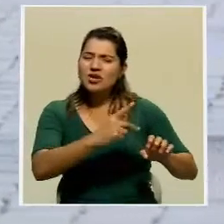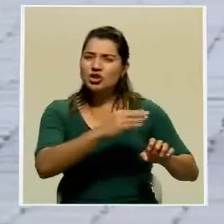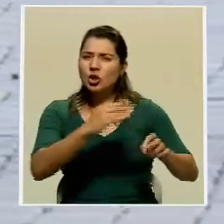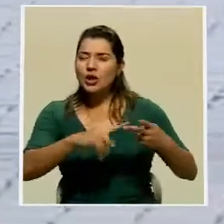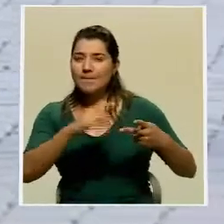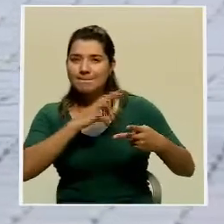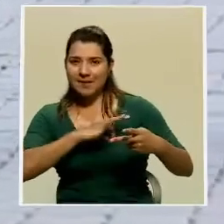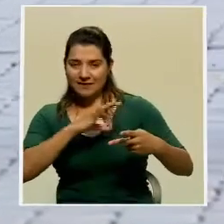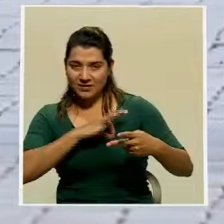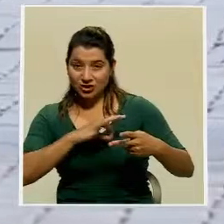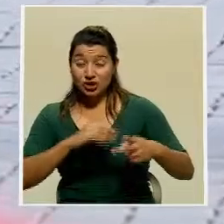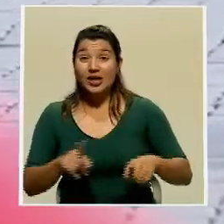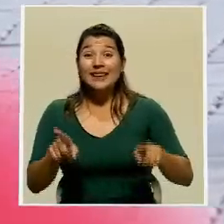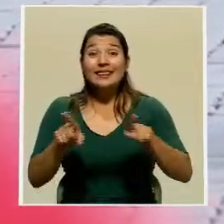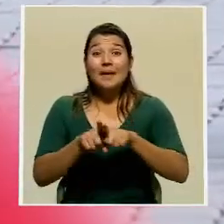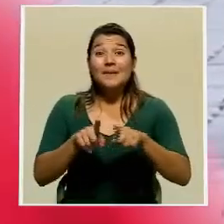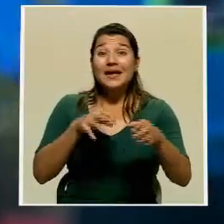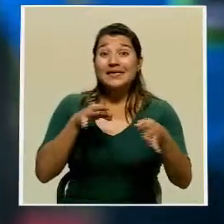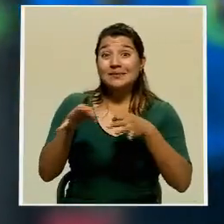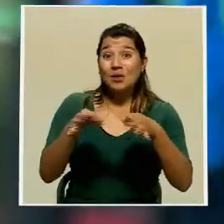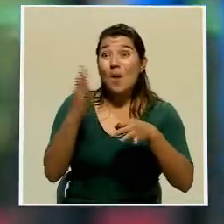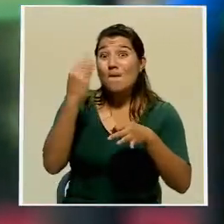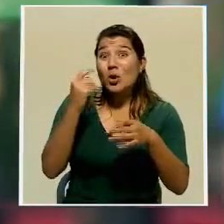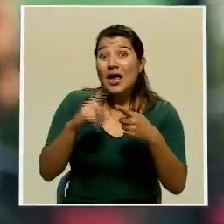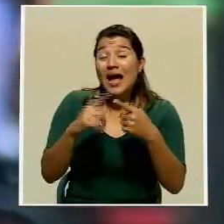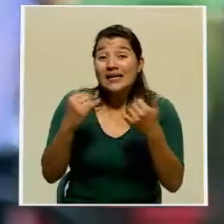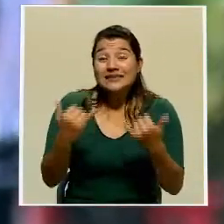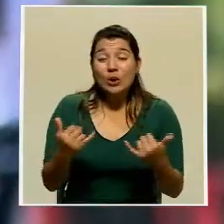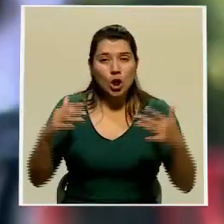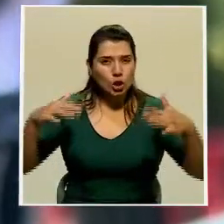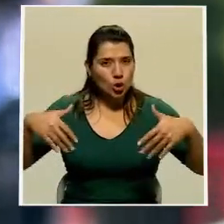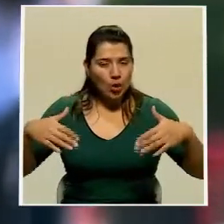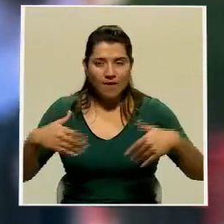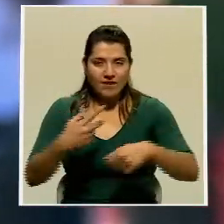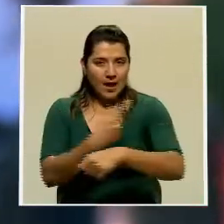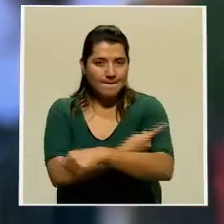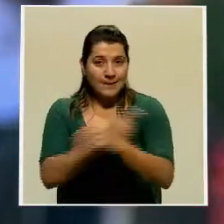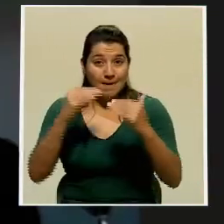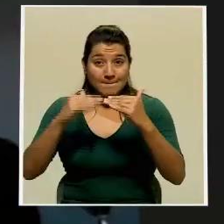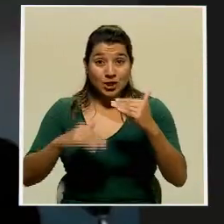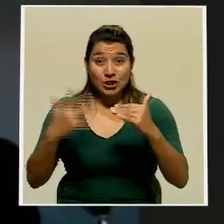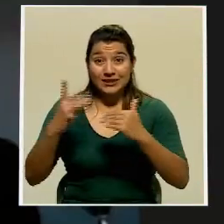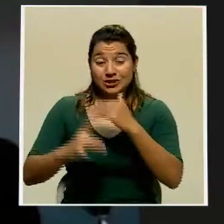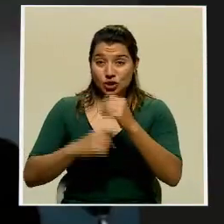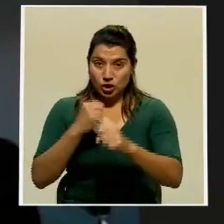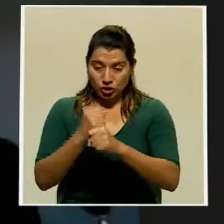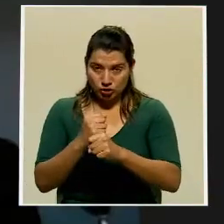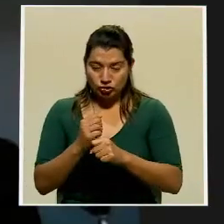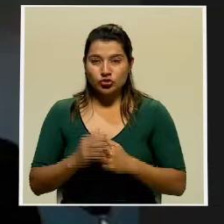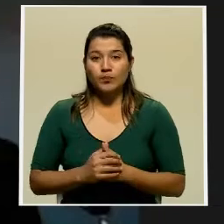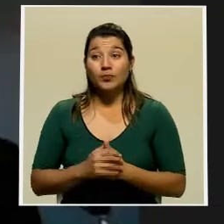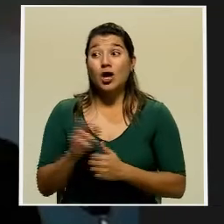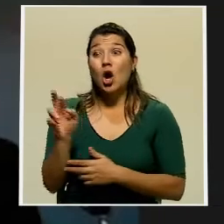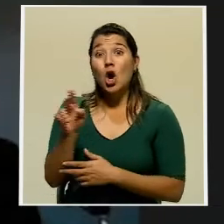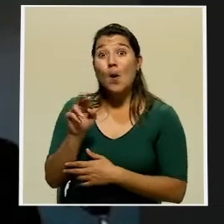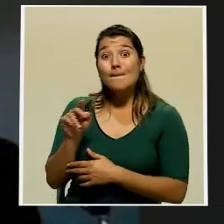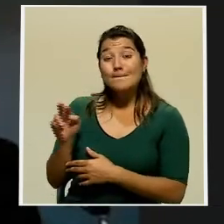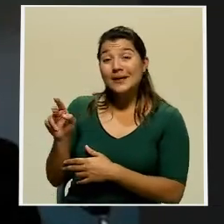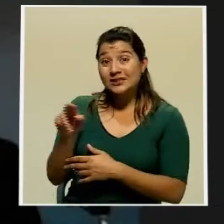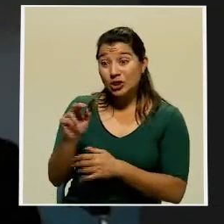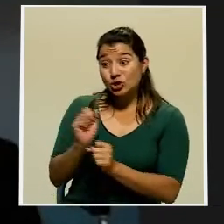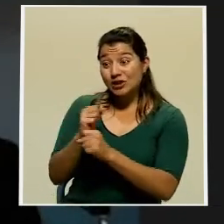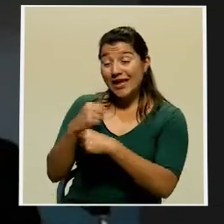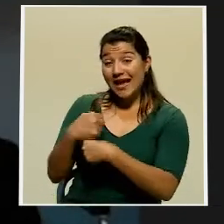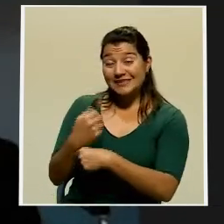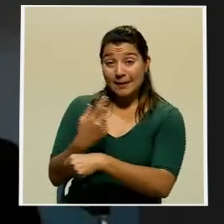@ explicó por qué por el momento no se valora la vacunación a menores de edad. Las compañías farmacéuticas, las desarrolladoras de